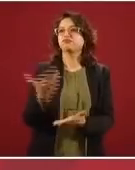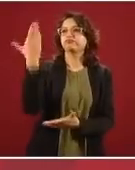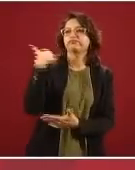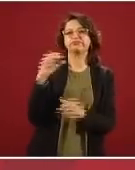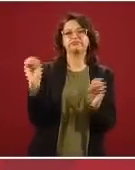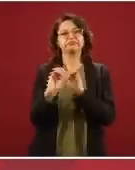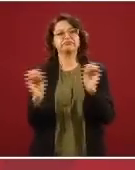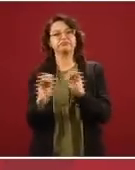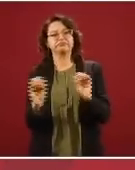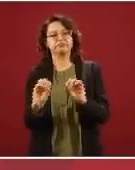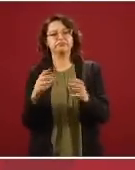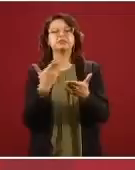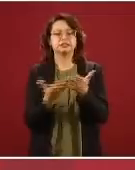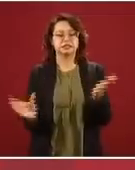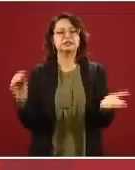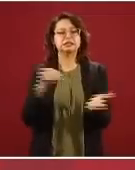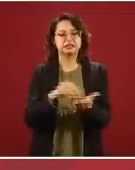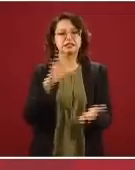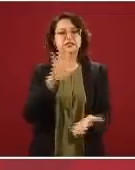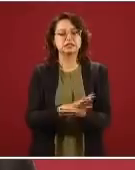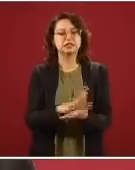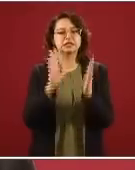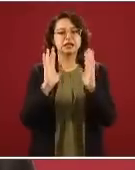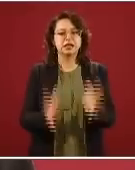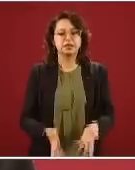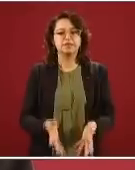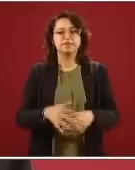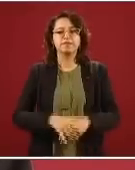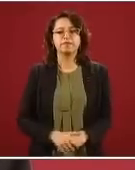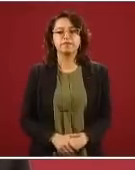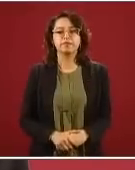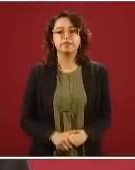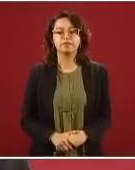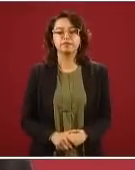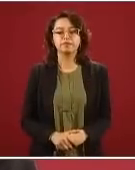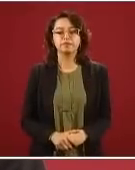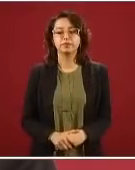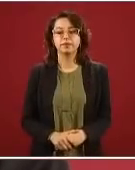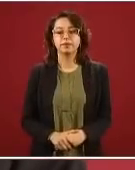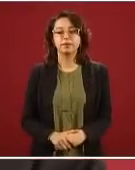Es delito grave